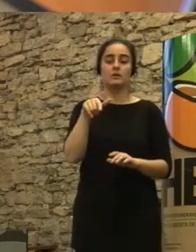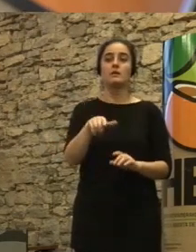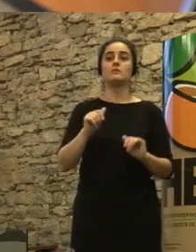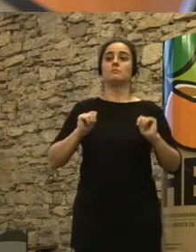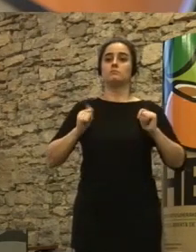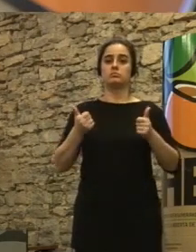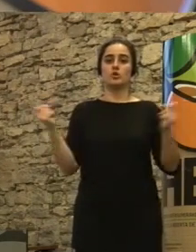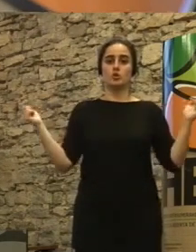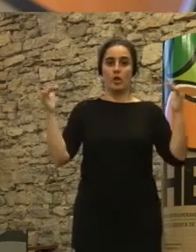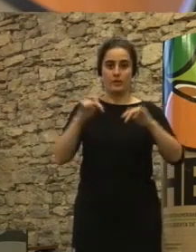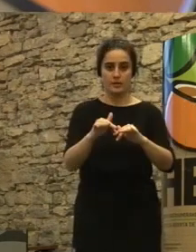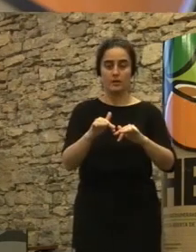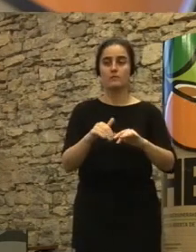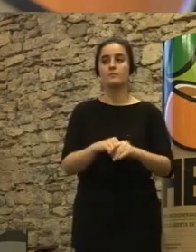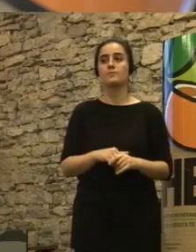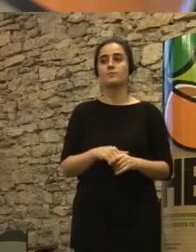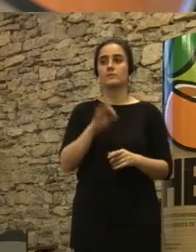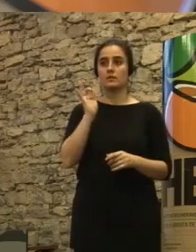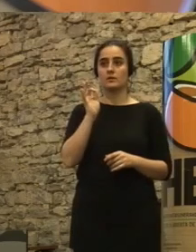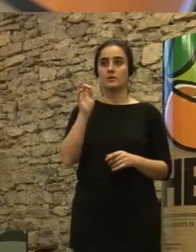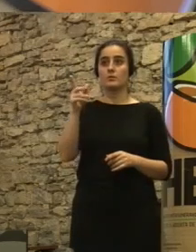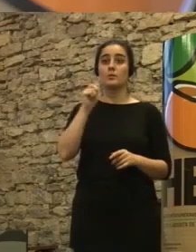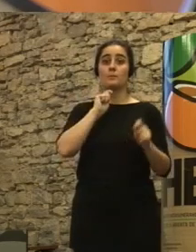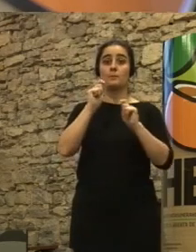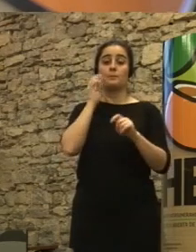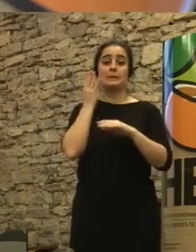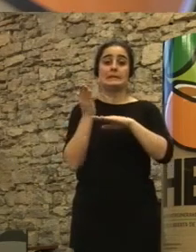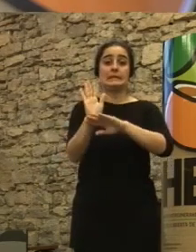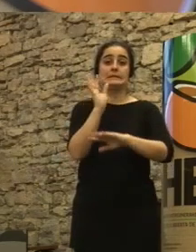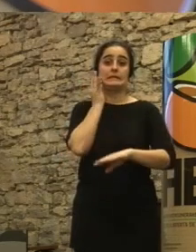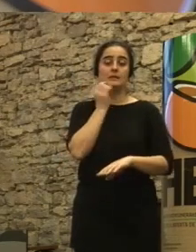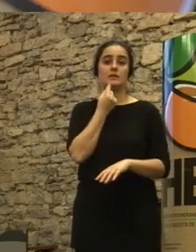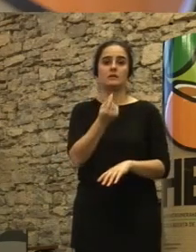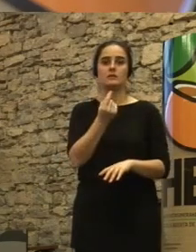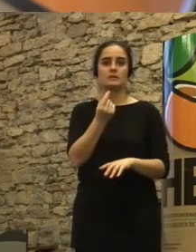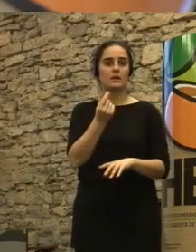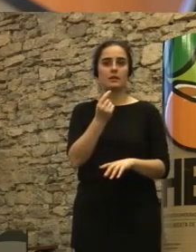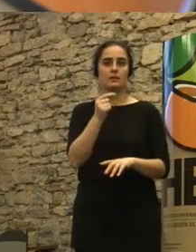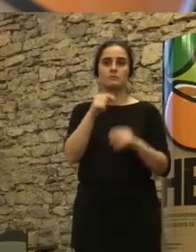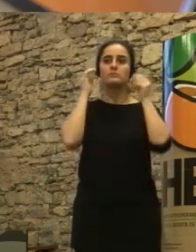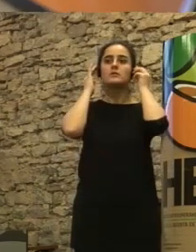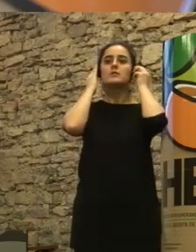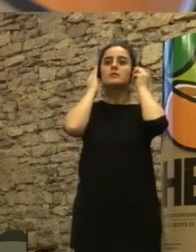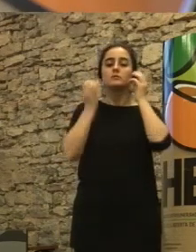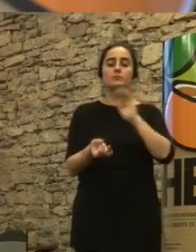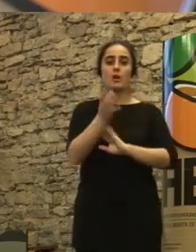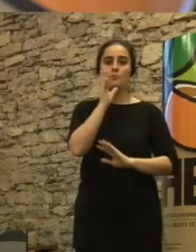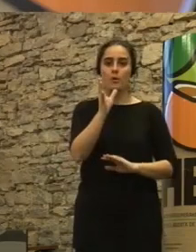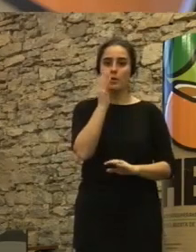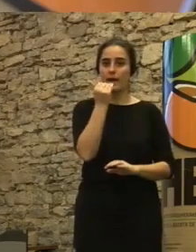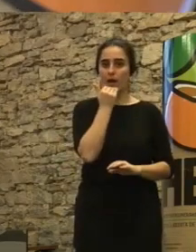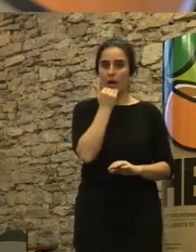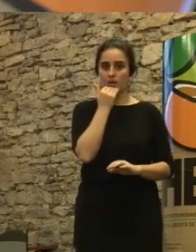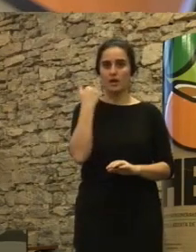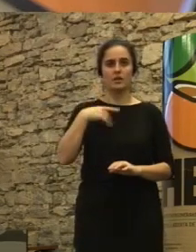las concentraciones y, como ha dicho también la presentadora, pues el detonante fue una carta que ya